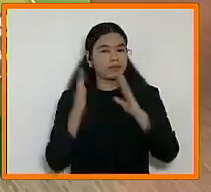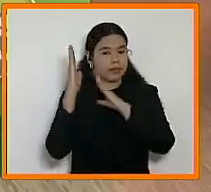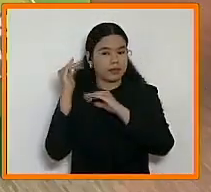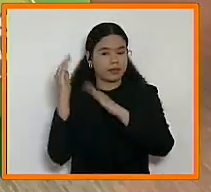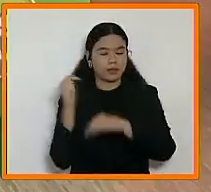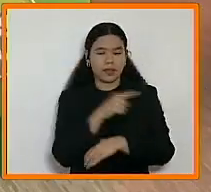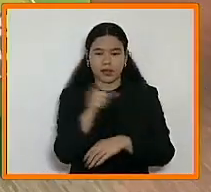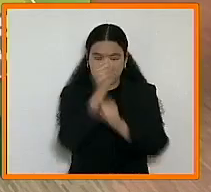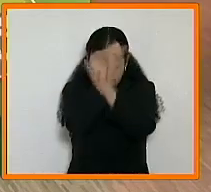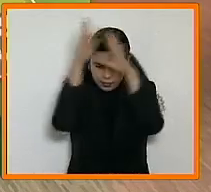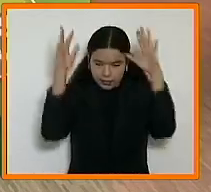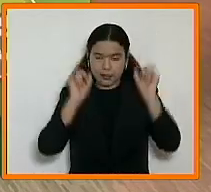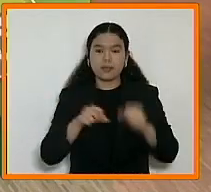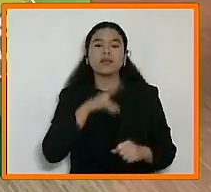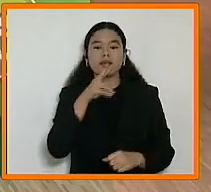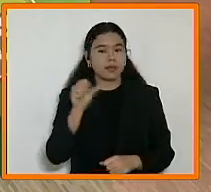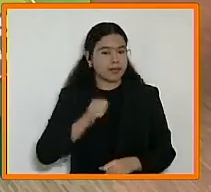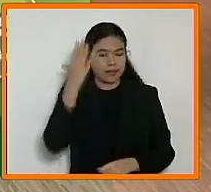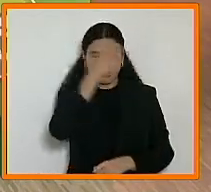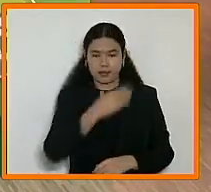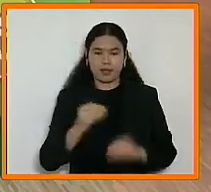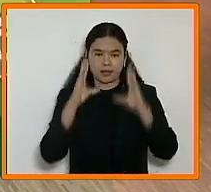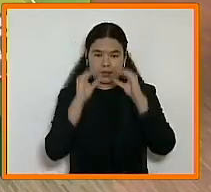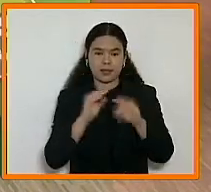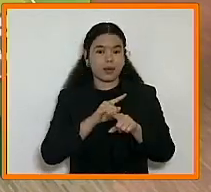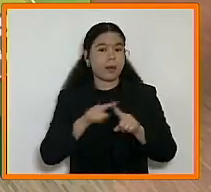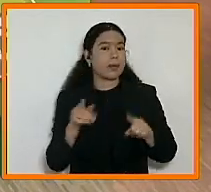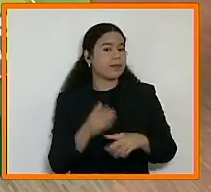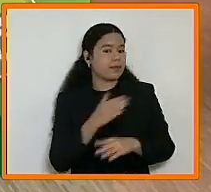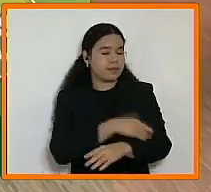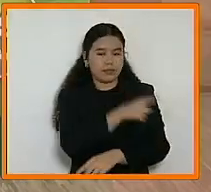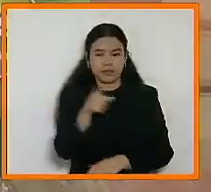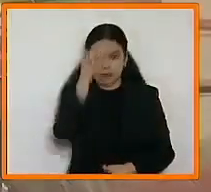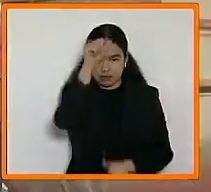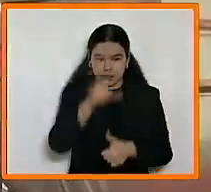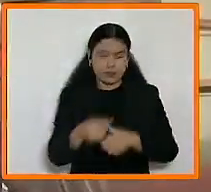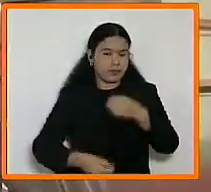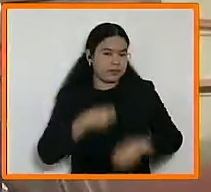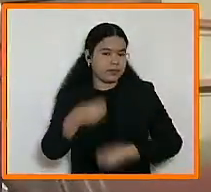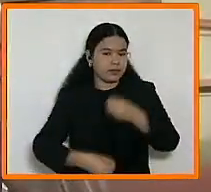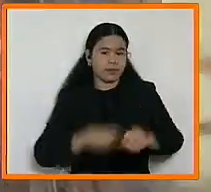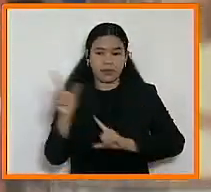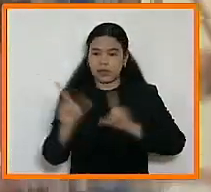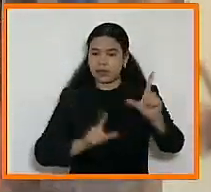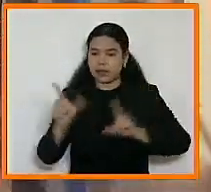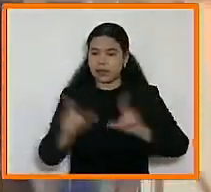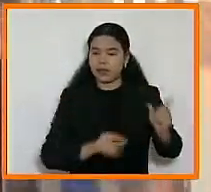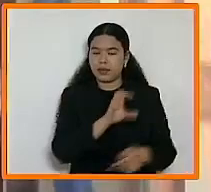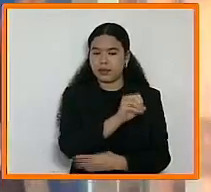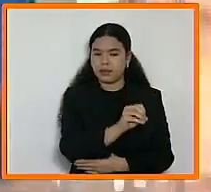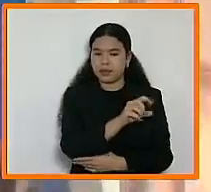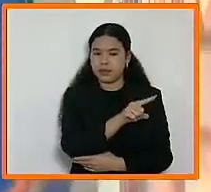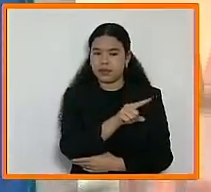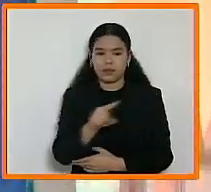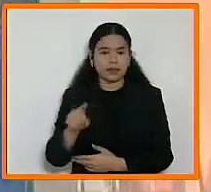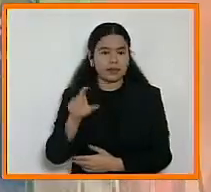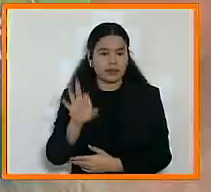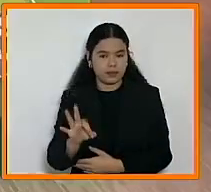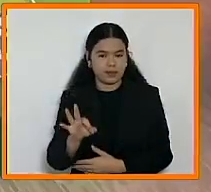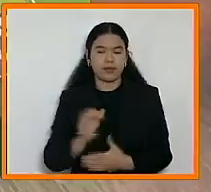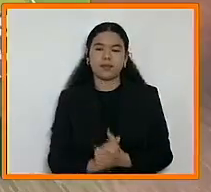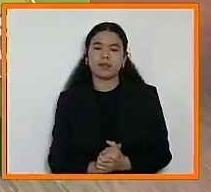sueños se hagan realidad en esta hermosa noche. Pero antes te recuerdo que nuestras esferas están ordenadas del 0 al